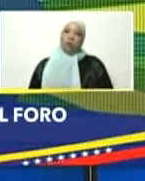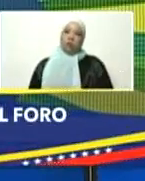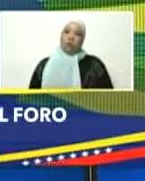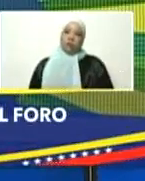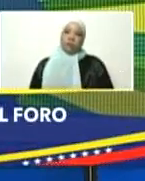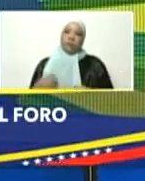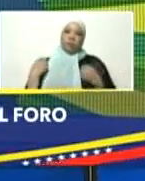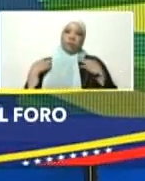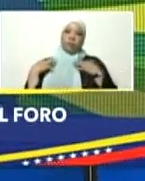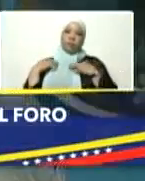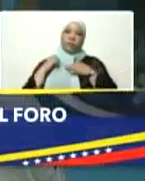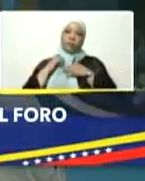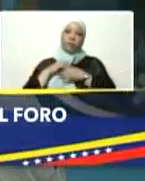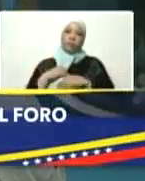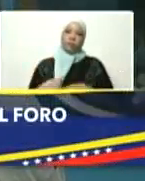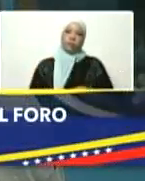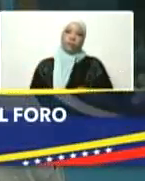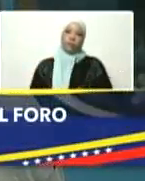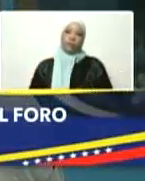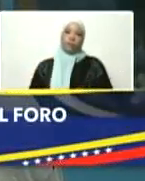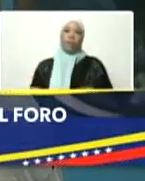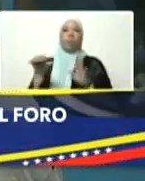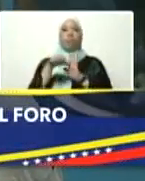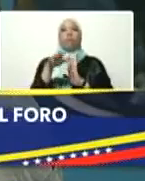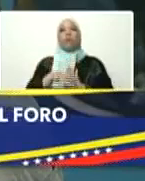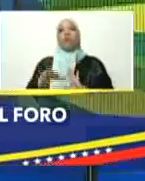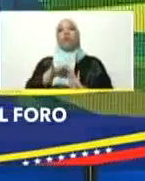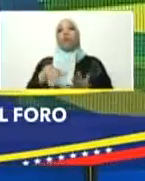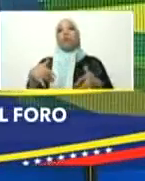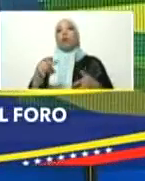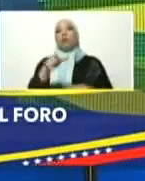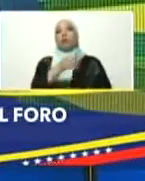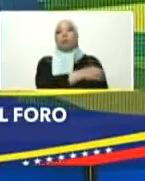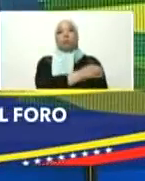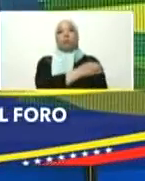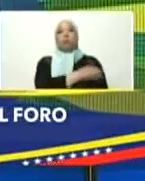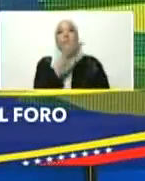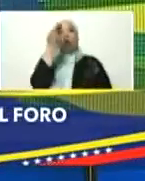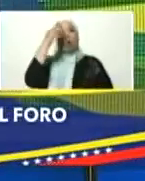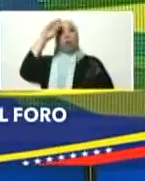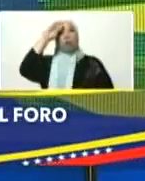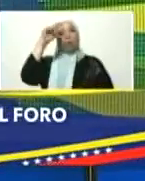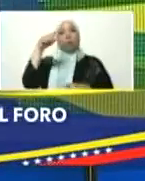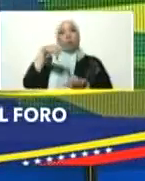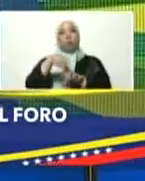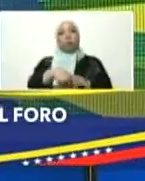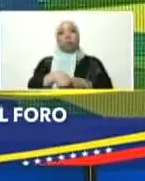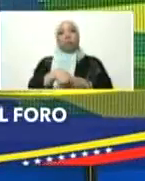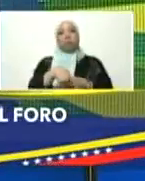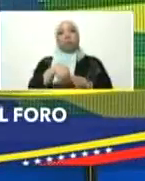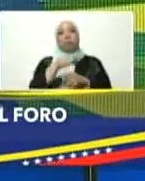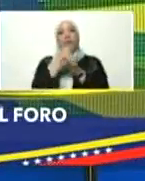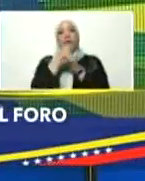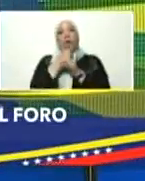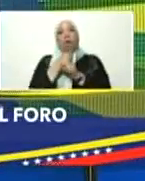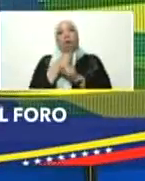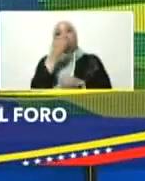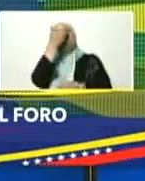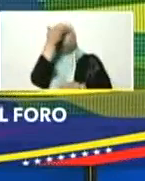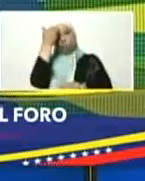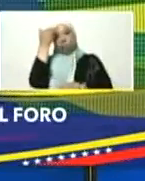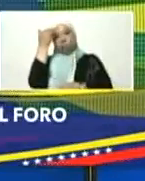están los que prestaron su pluma y su voz desde la izquierda para atacar a la Cuba revolucionaria? Se secaron, olvidados en